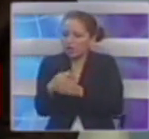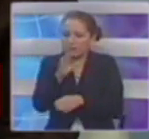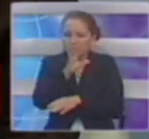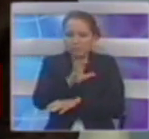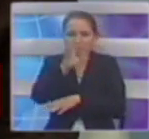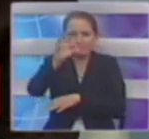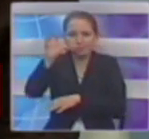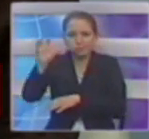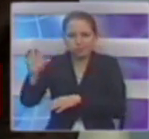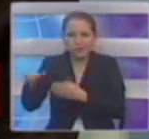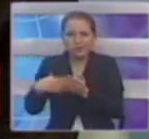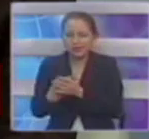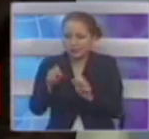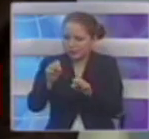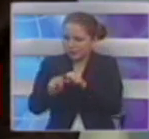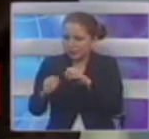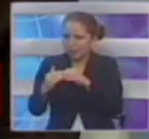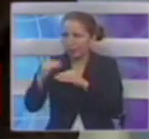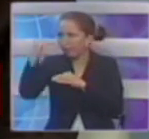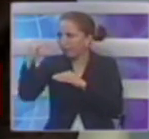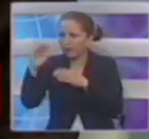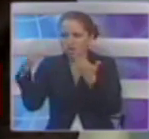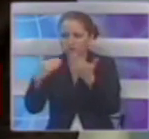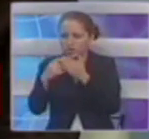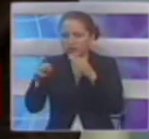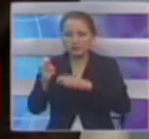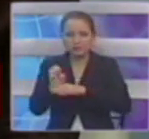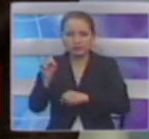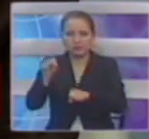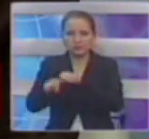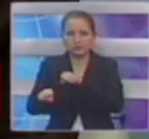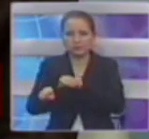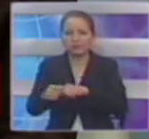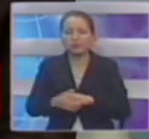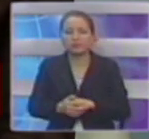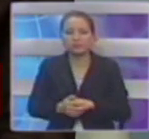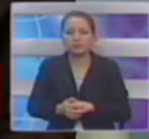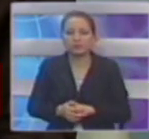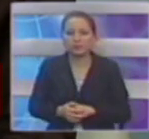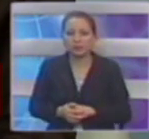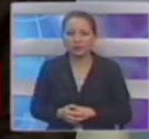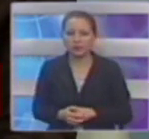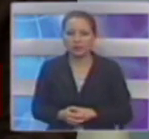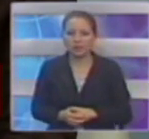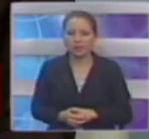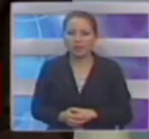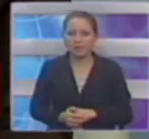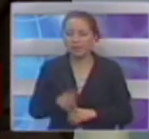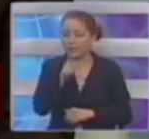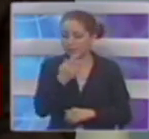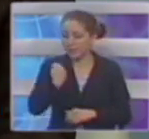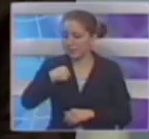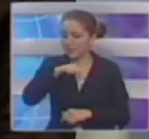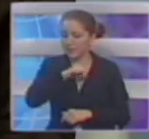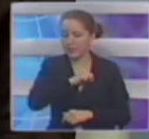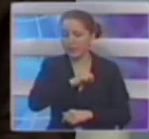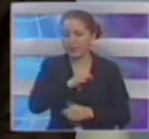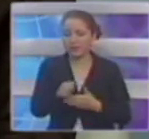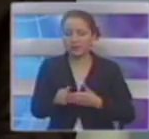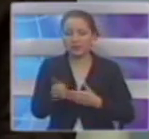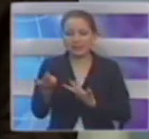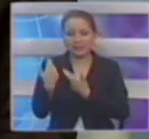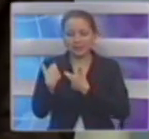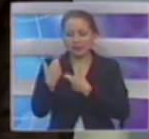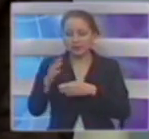sectores económicos y sociales del Ecuador. Nosotros, quienes militamos en el partido,